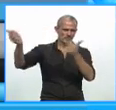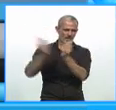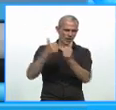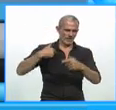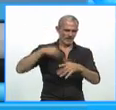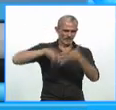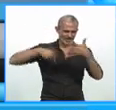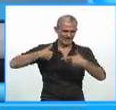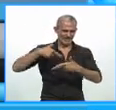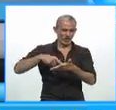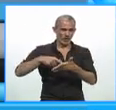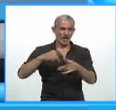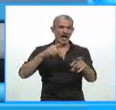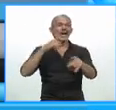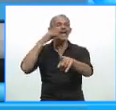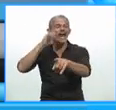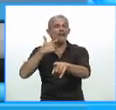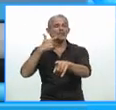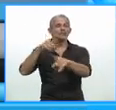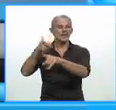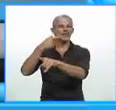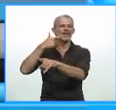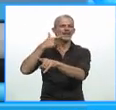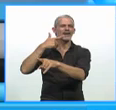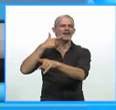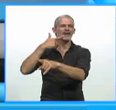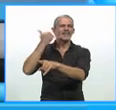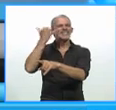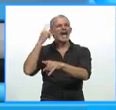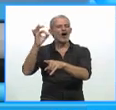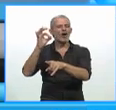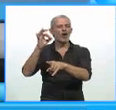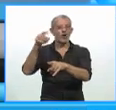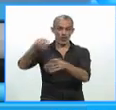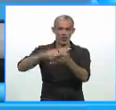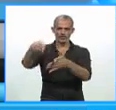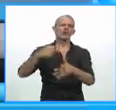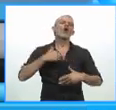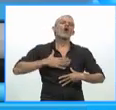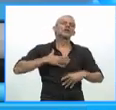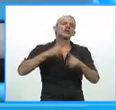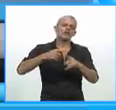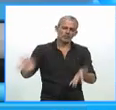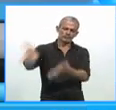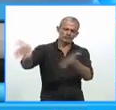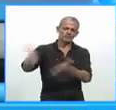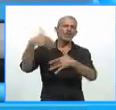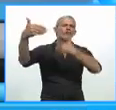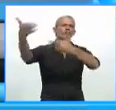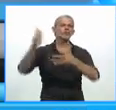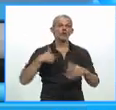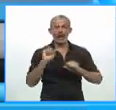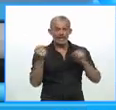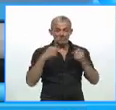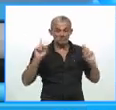bueno, Yago y Klaus, por supuesto, también me acompañaron un montón y estaban acá y yo estaba contento que estén acá. Claro. O sea, y nunca estuve ni